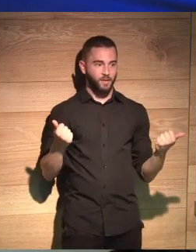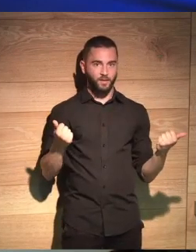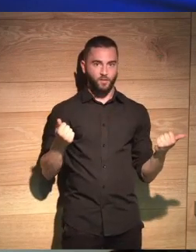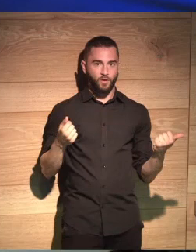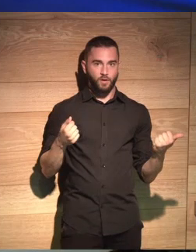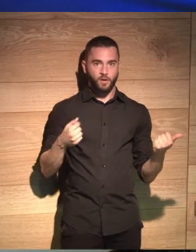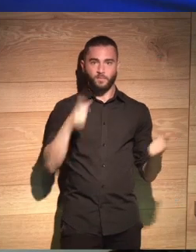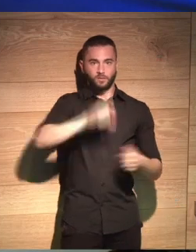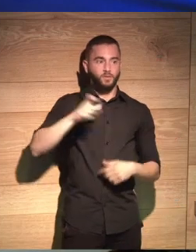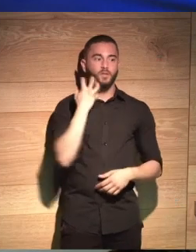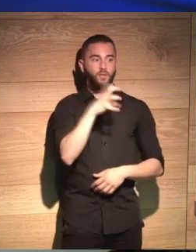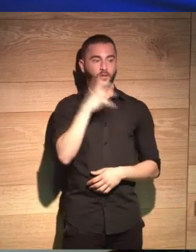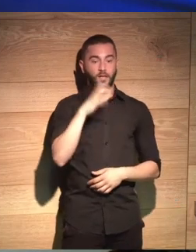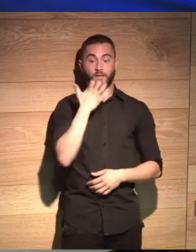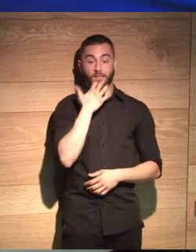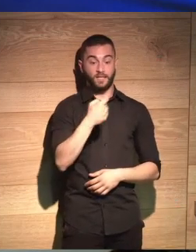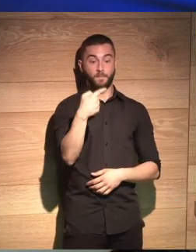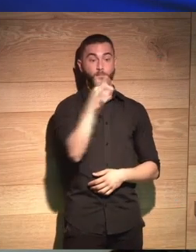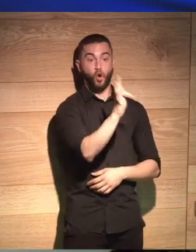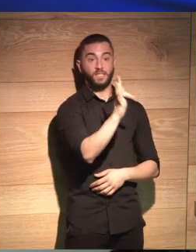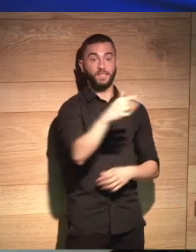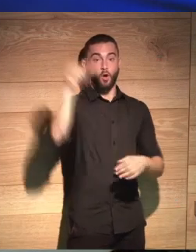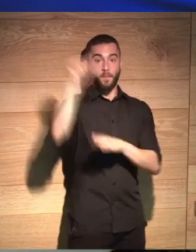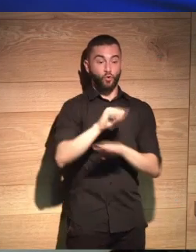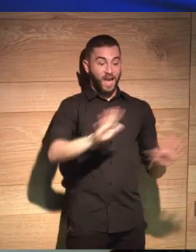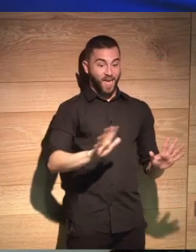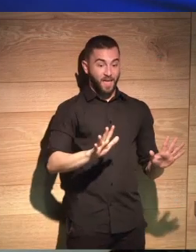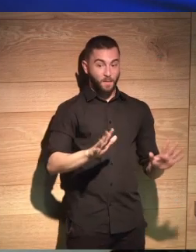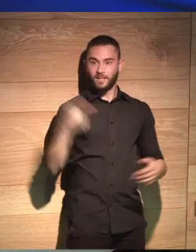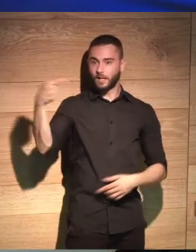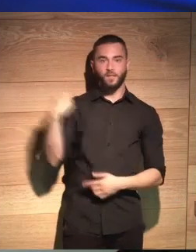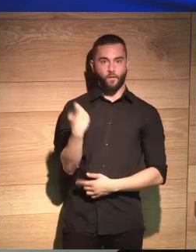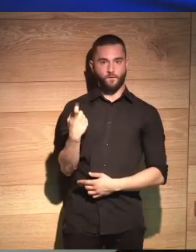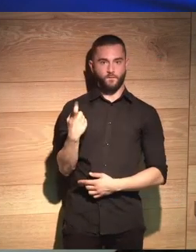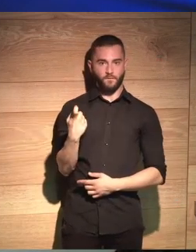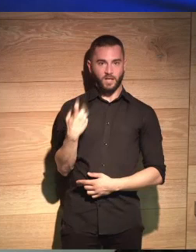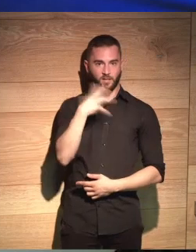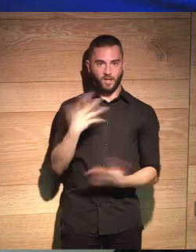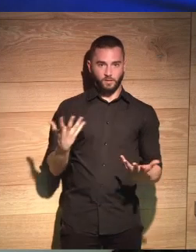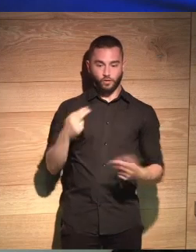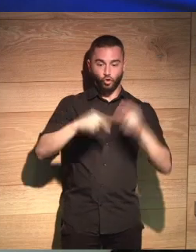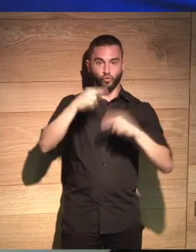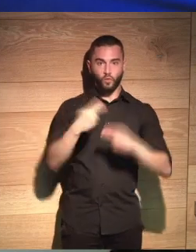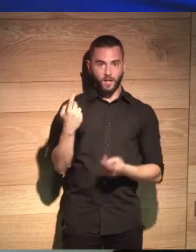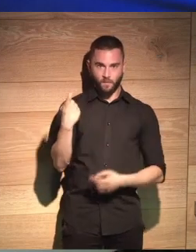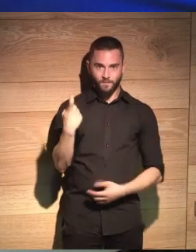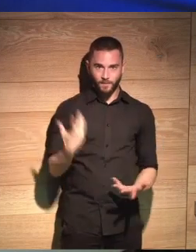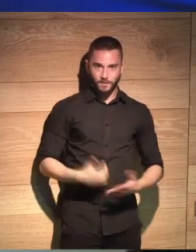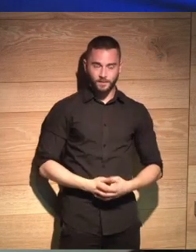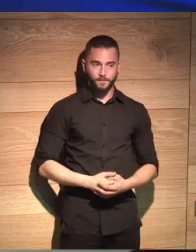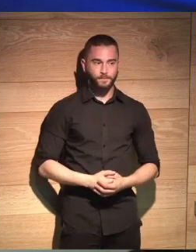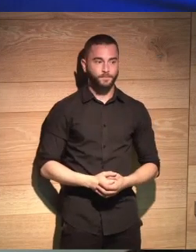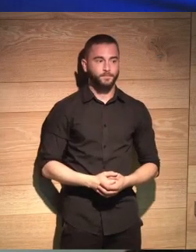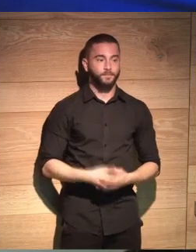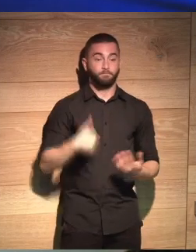bueno, ¿qué haremos si solo tenemos el positivo de las películas? Nos falta el negativo, construirlo además. Y